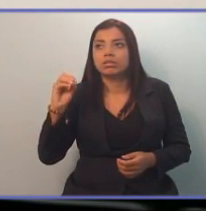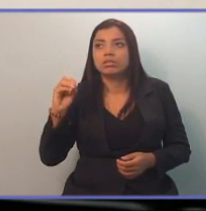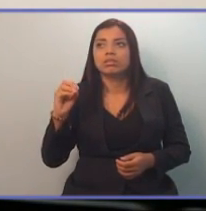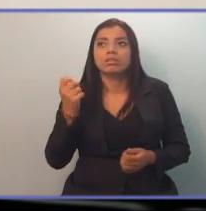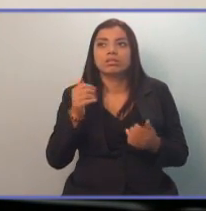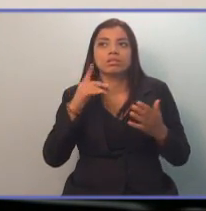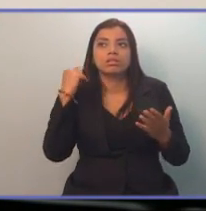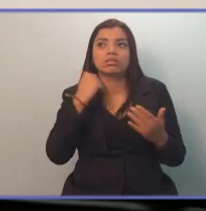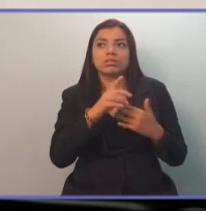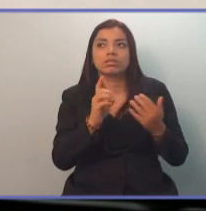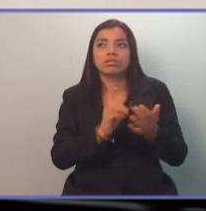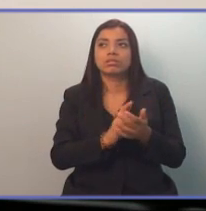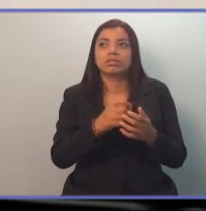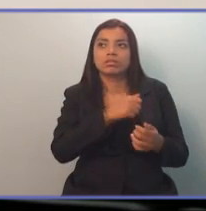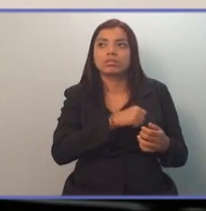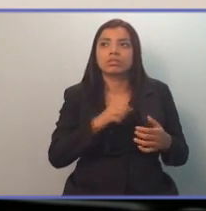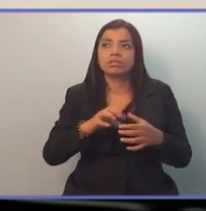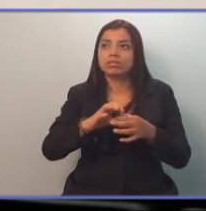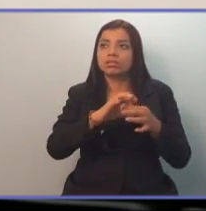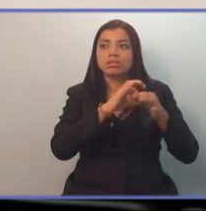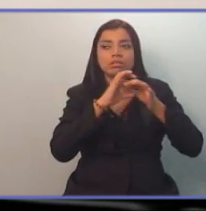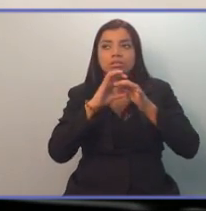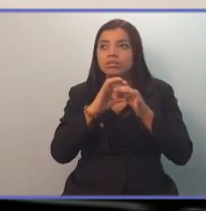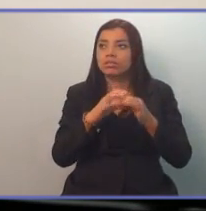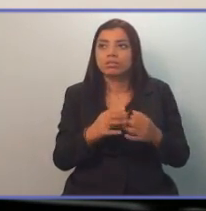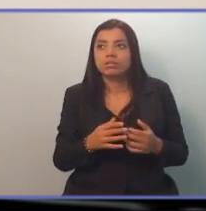Gracias, diputado coordinador.